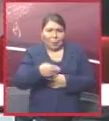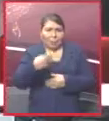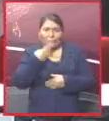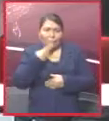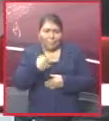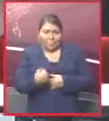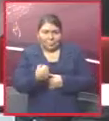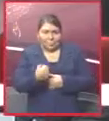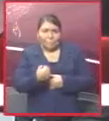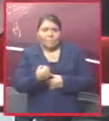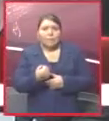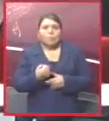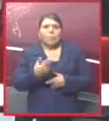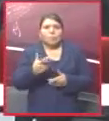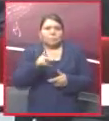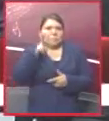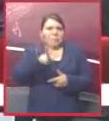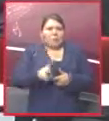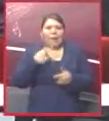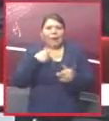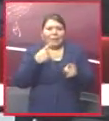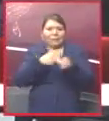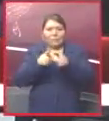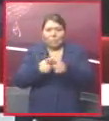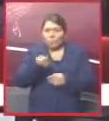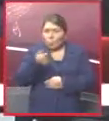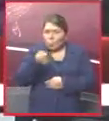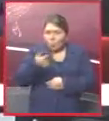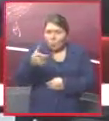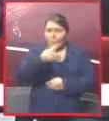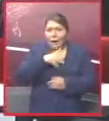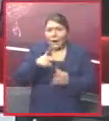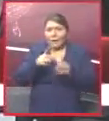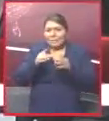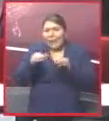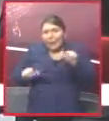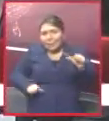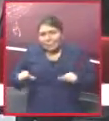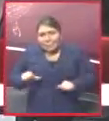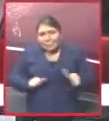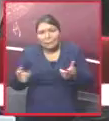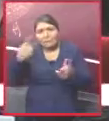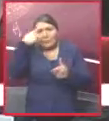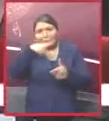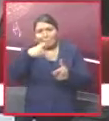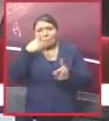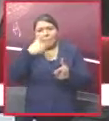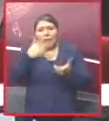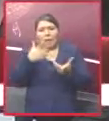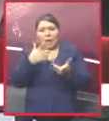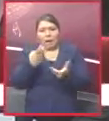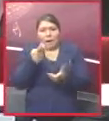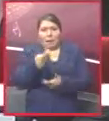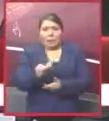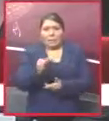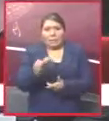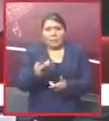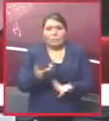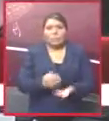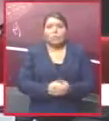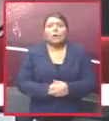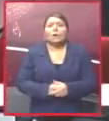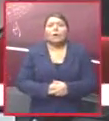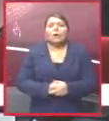habido bastante pocas acciones colectivas, en virtud de que la ley, e incluso entiendo hasta el